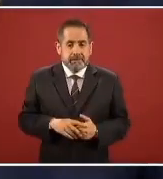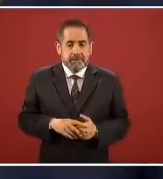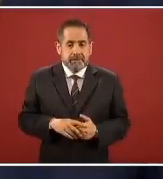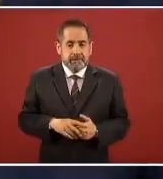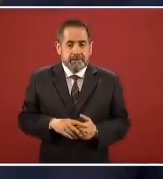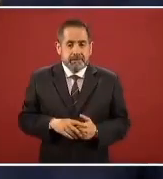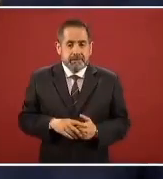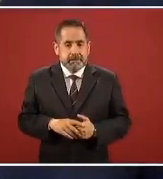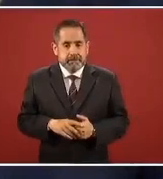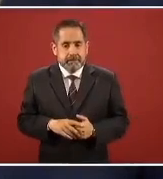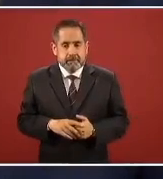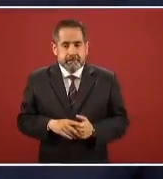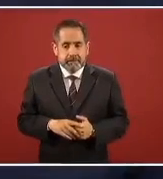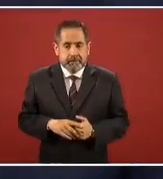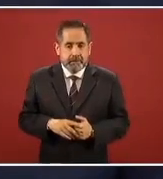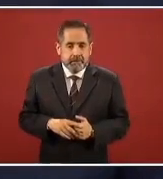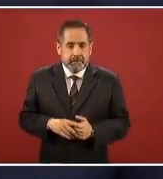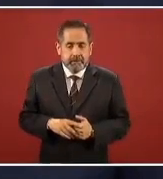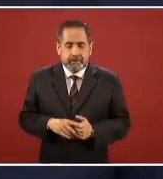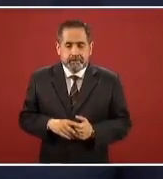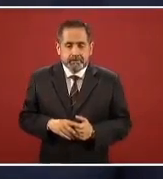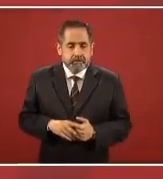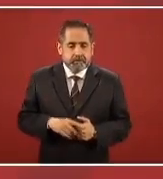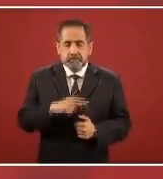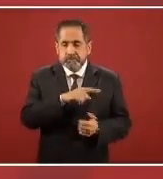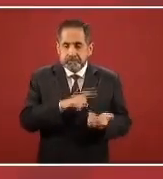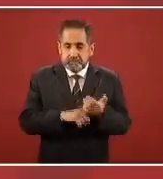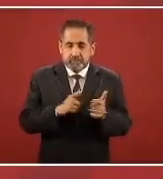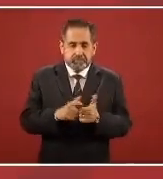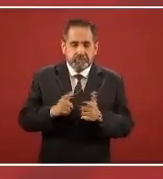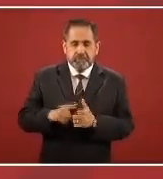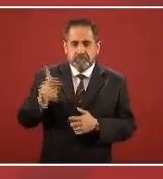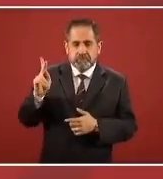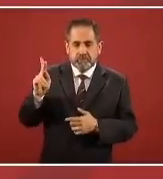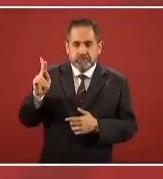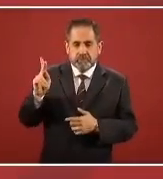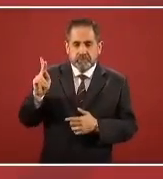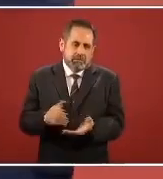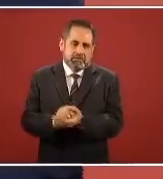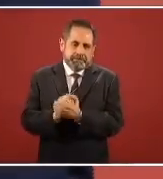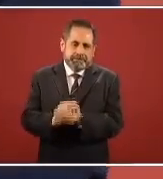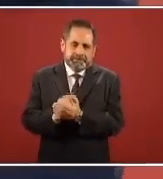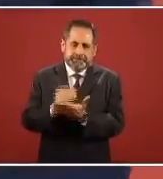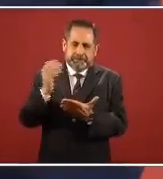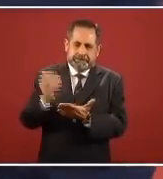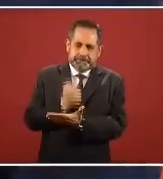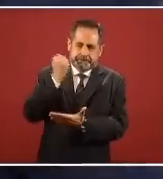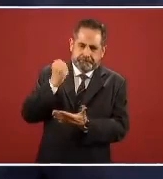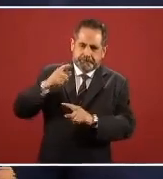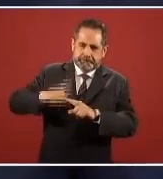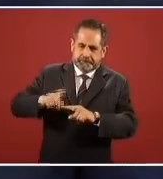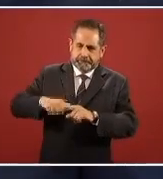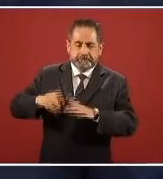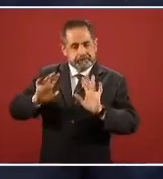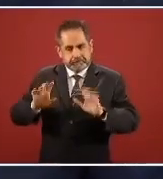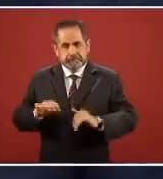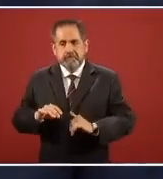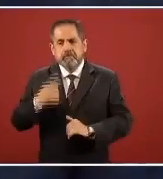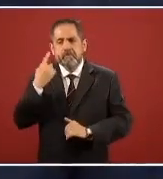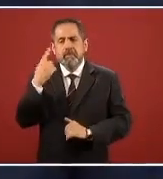Los del PAN dijeron que Oh, no my gosh.